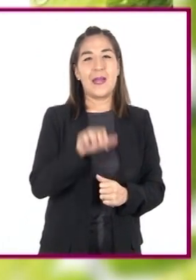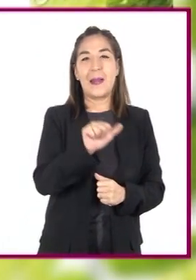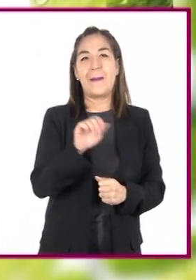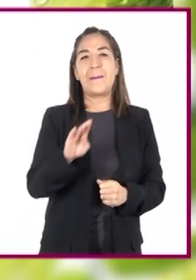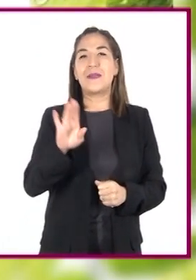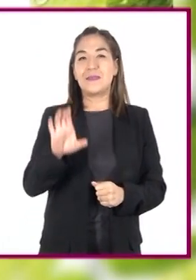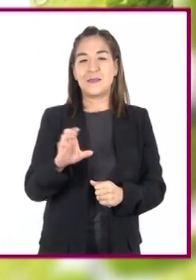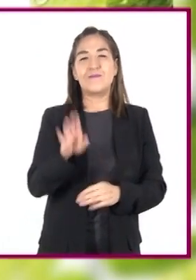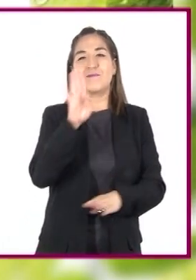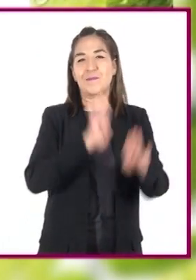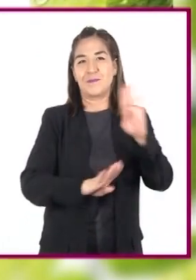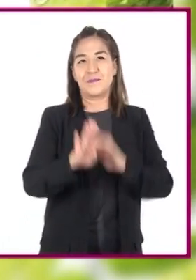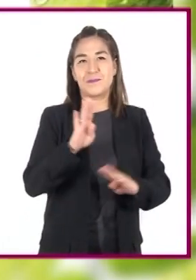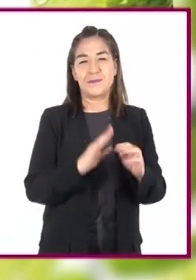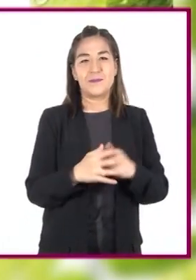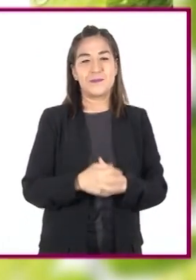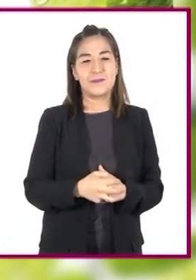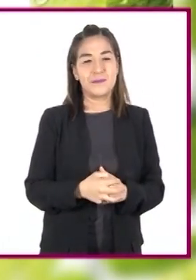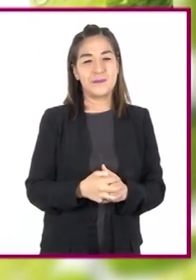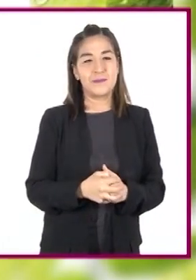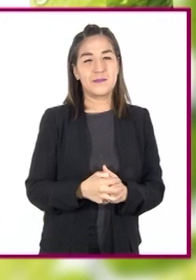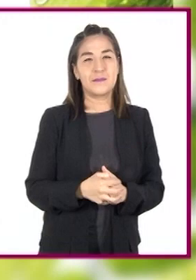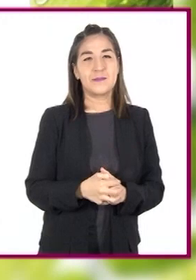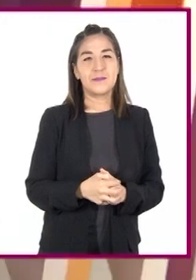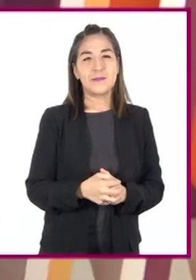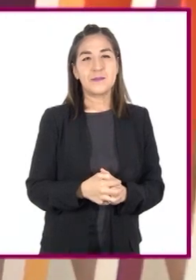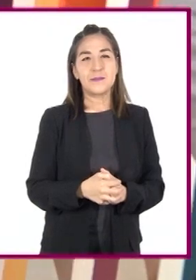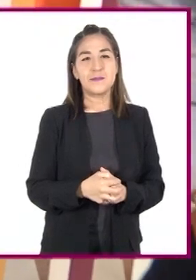Abecedario biológico.